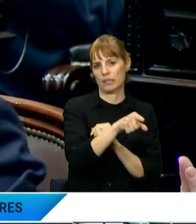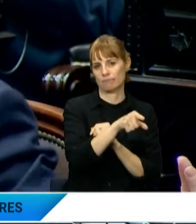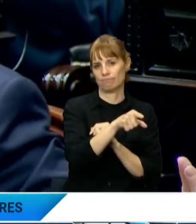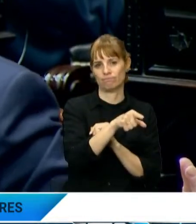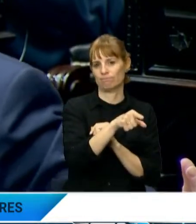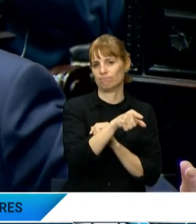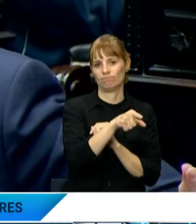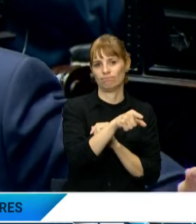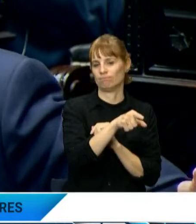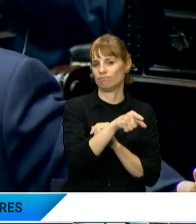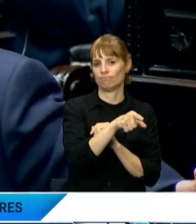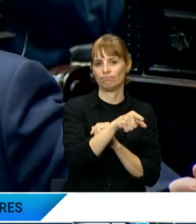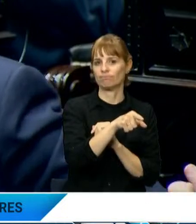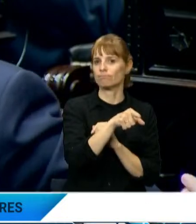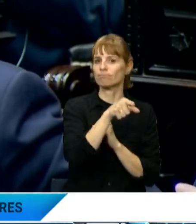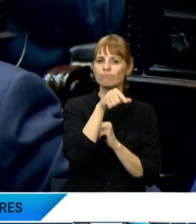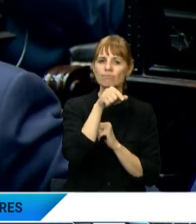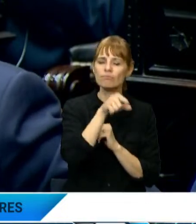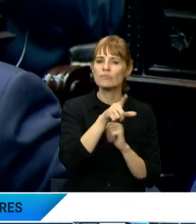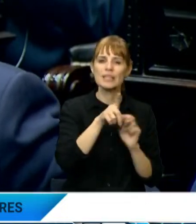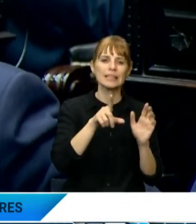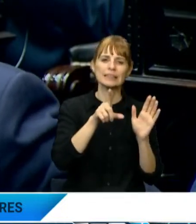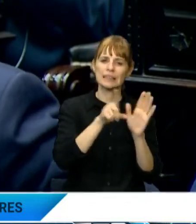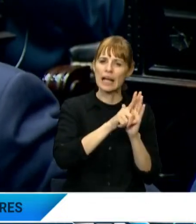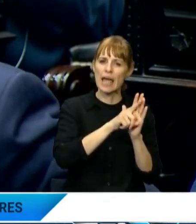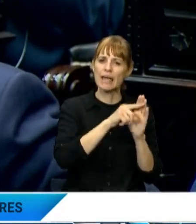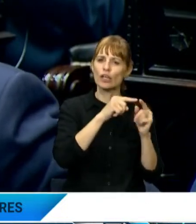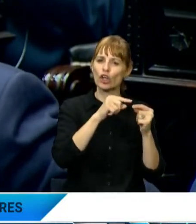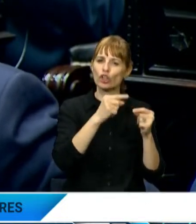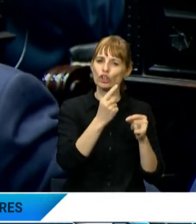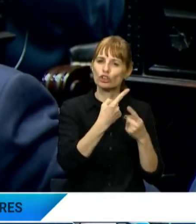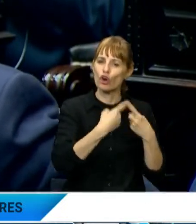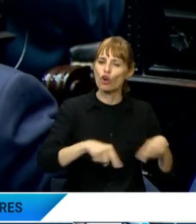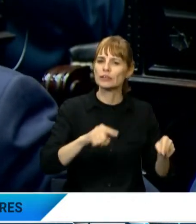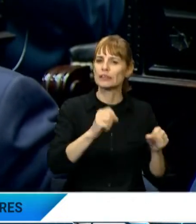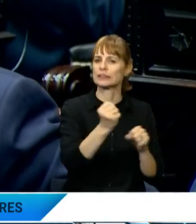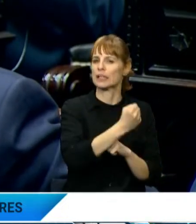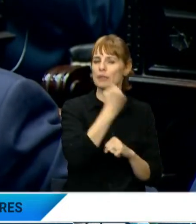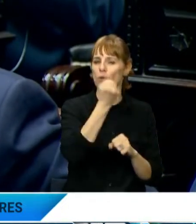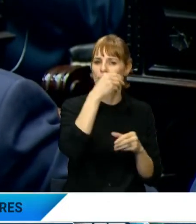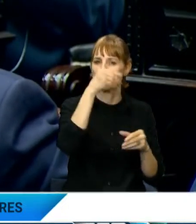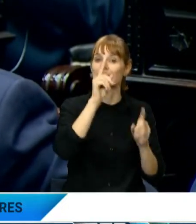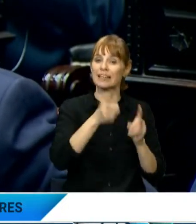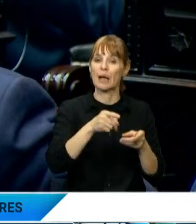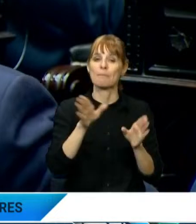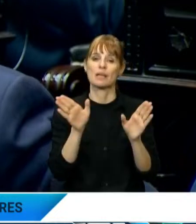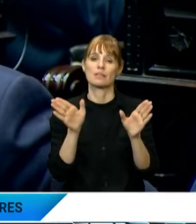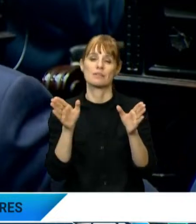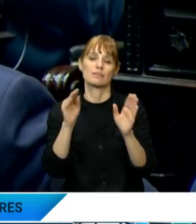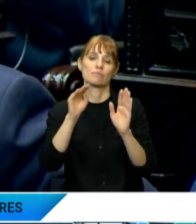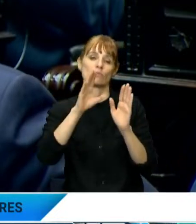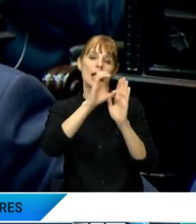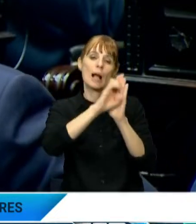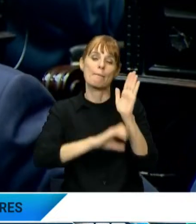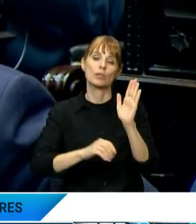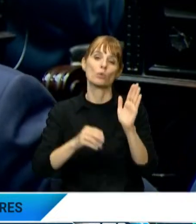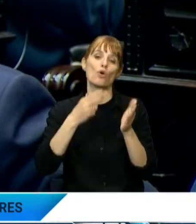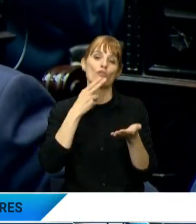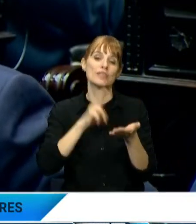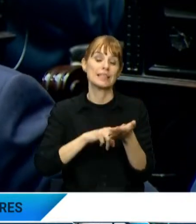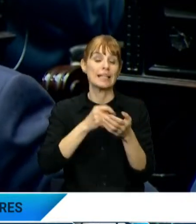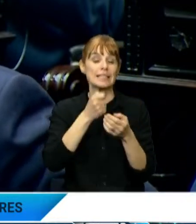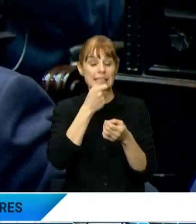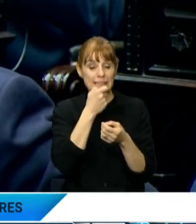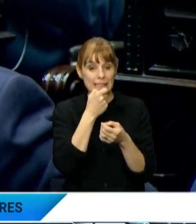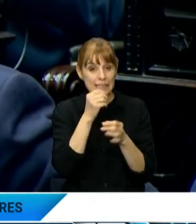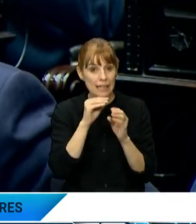Y tiene aspectos muy importantes la ley Bases y también el capítulo fiscal, si llegamos a un buen